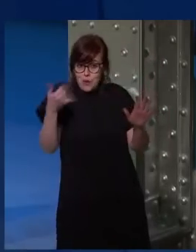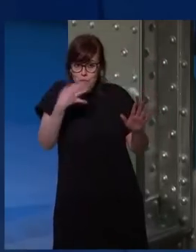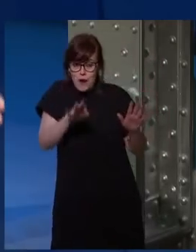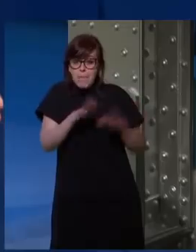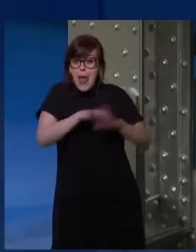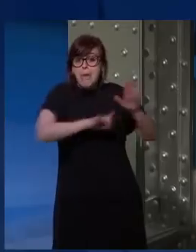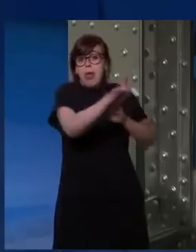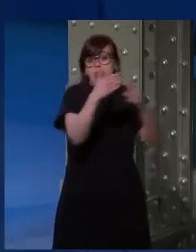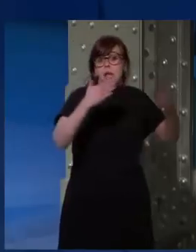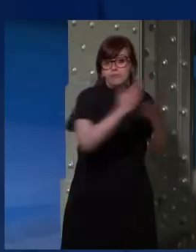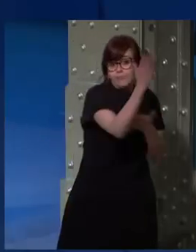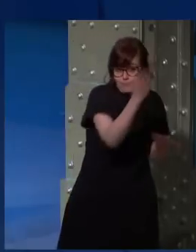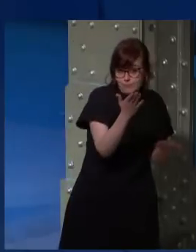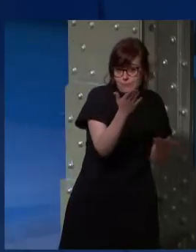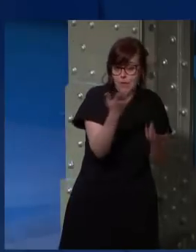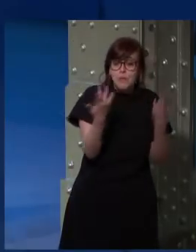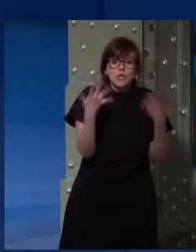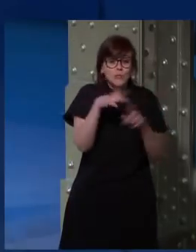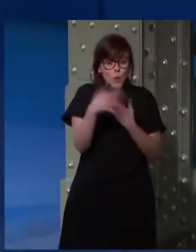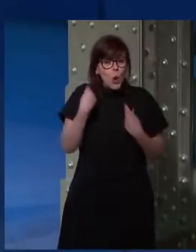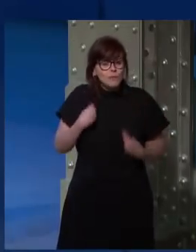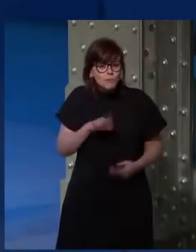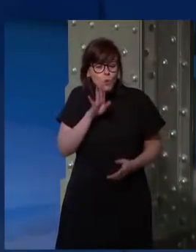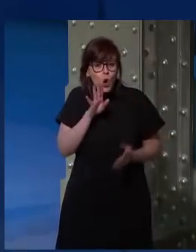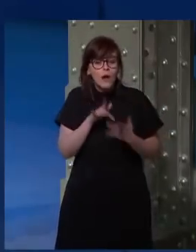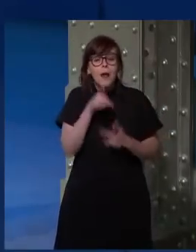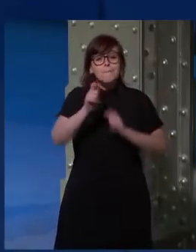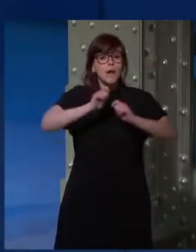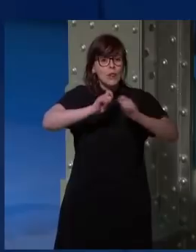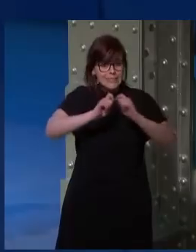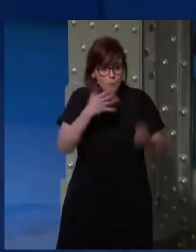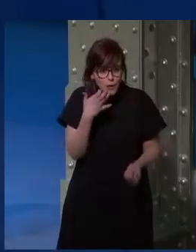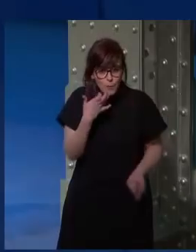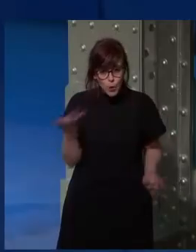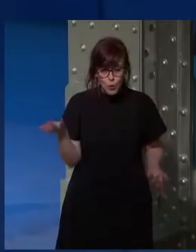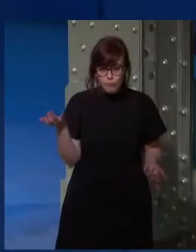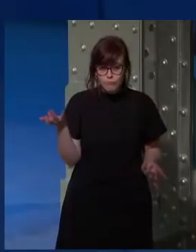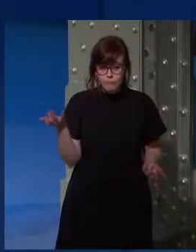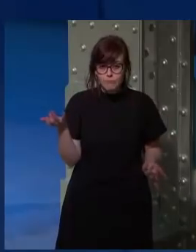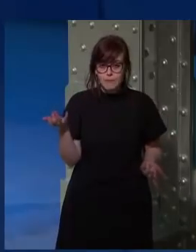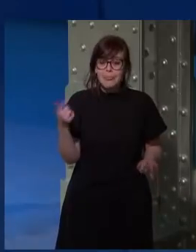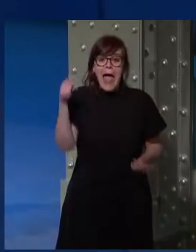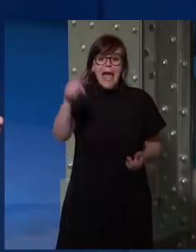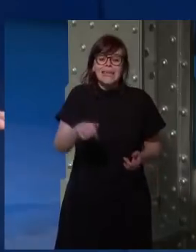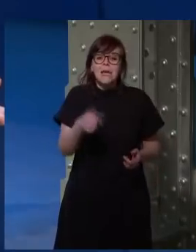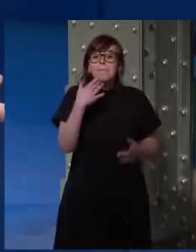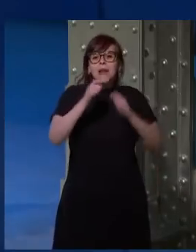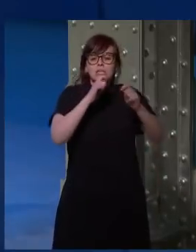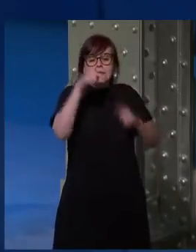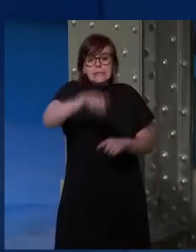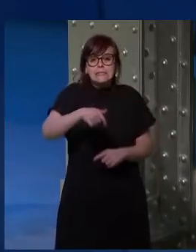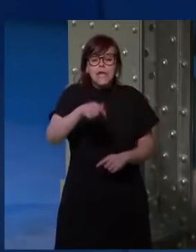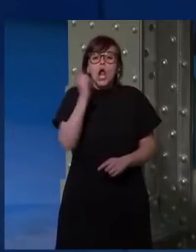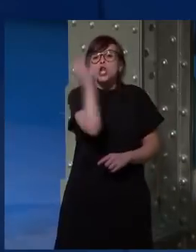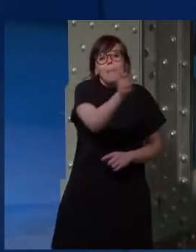porque a las mujeres también las matan. Pero es decir, en general, en los periodistas, por ejemplo, ¿no? Pues digamos, aquí no matan periodistas,